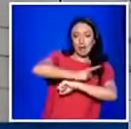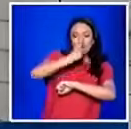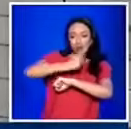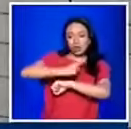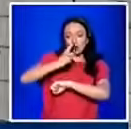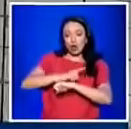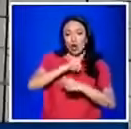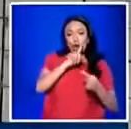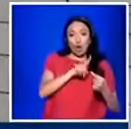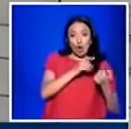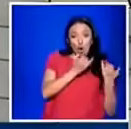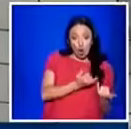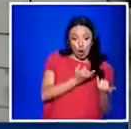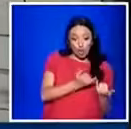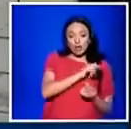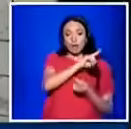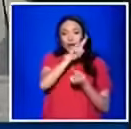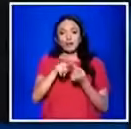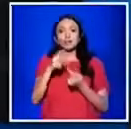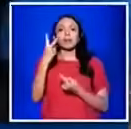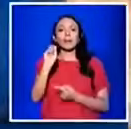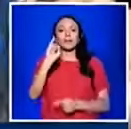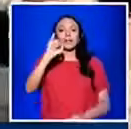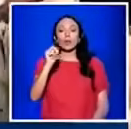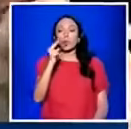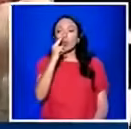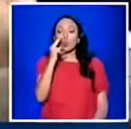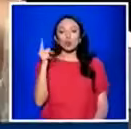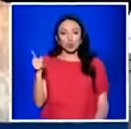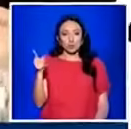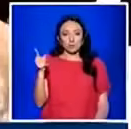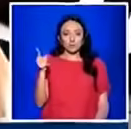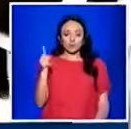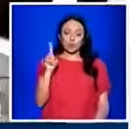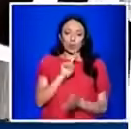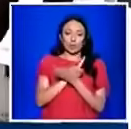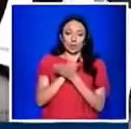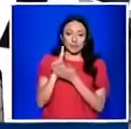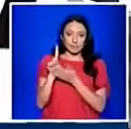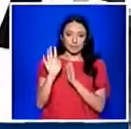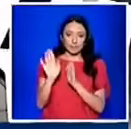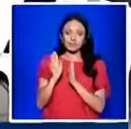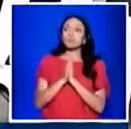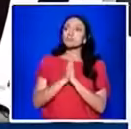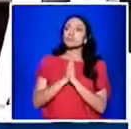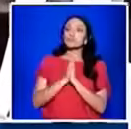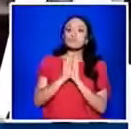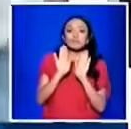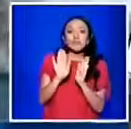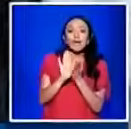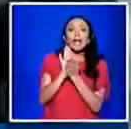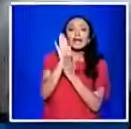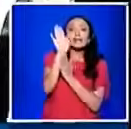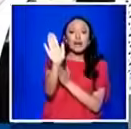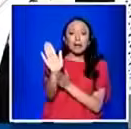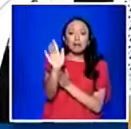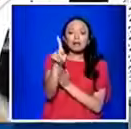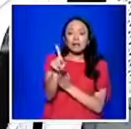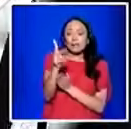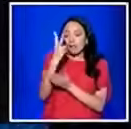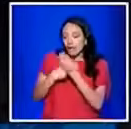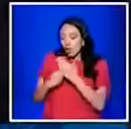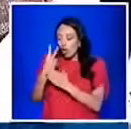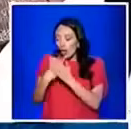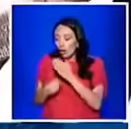extiende hasta el 20 de junio. El propósito de esto es tratar de evitar que tanto las mascotas pues sigan teniendo crías,